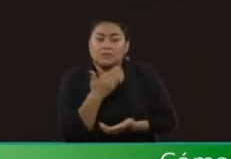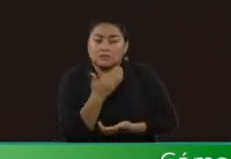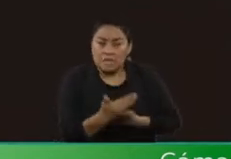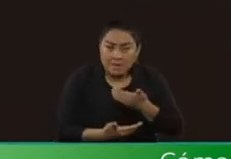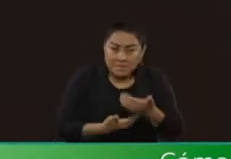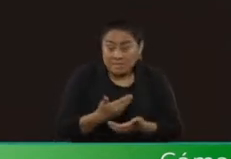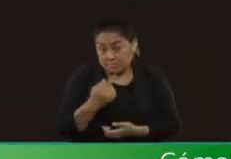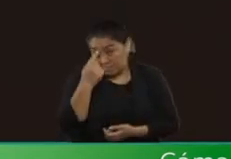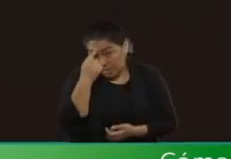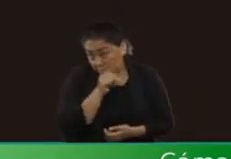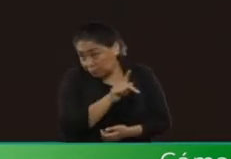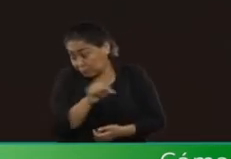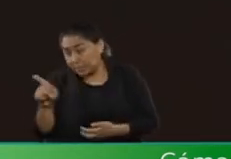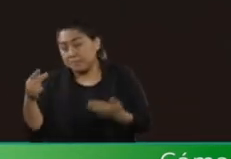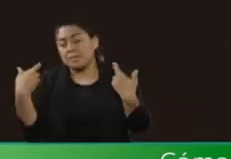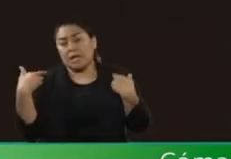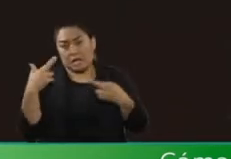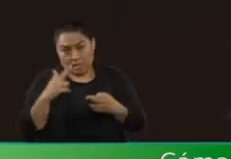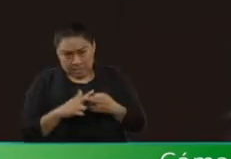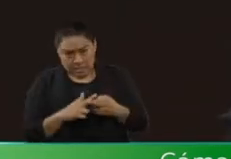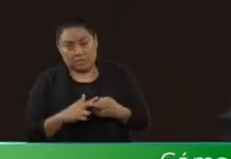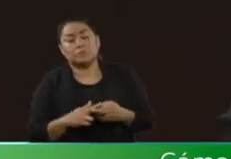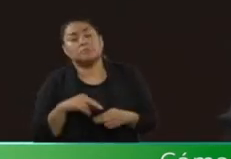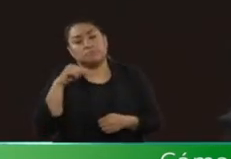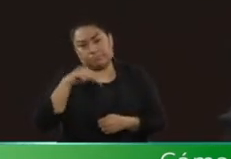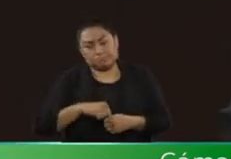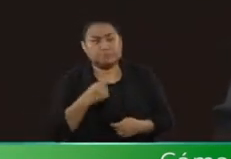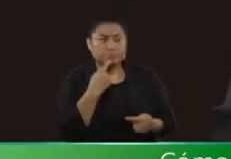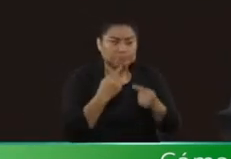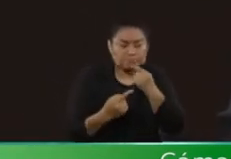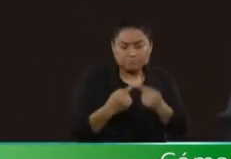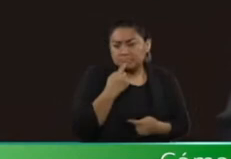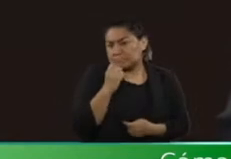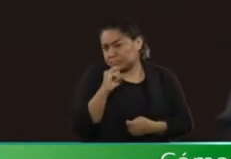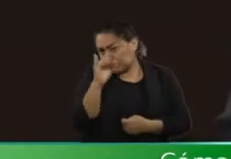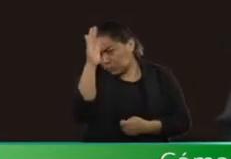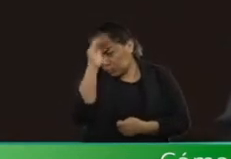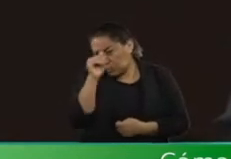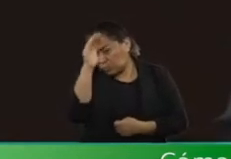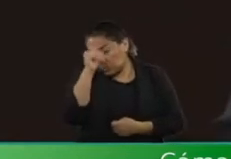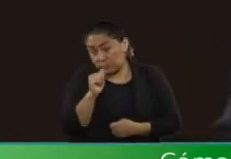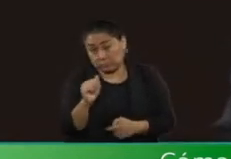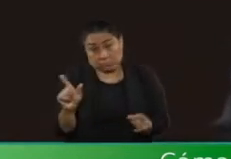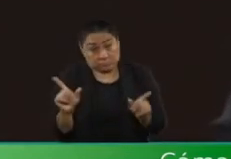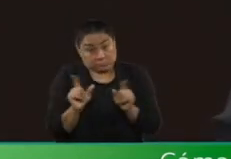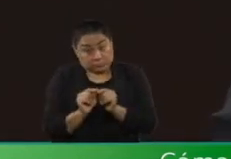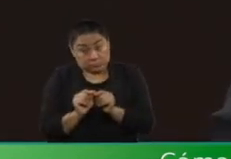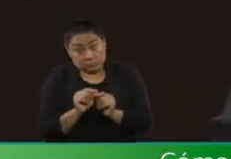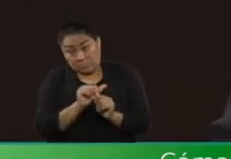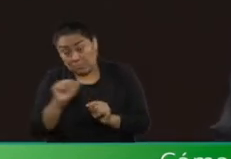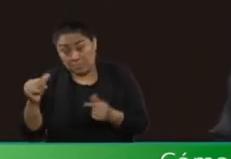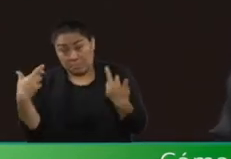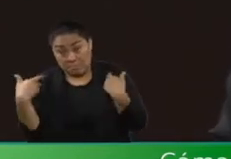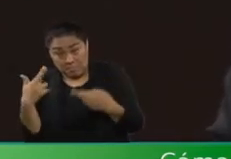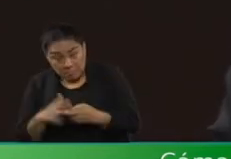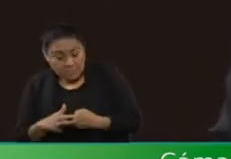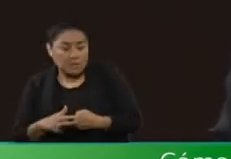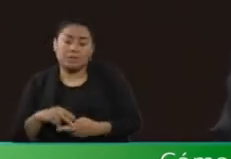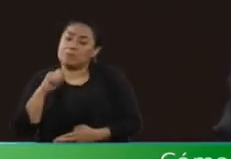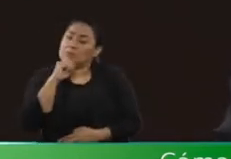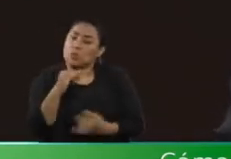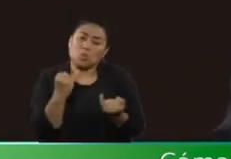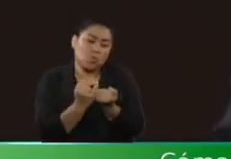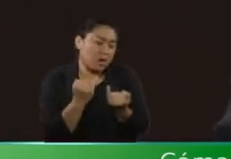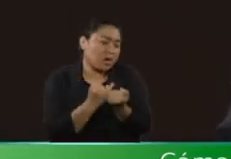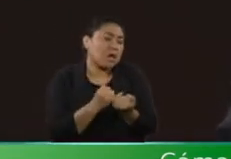los maestros para que se discuta en este pleno y se pueda aprobar, no nada más para los que imparten educación, sino también para